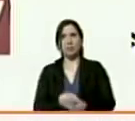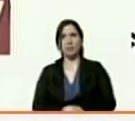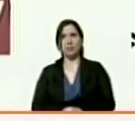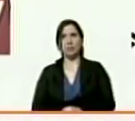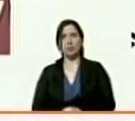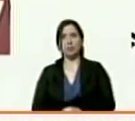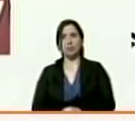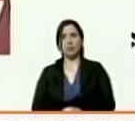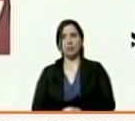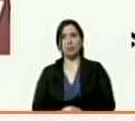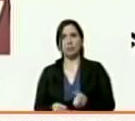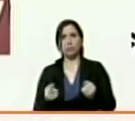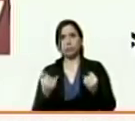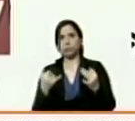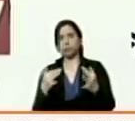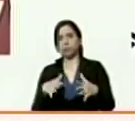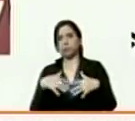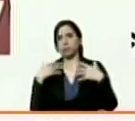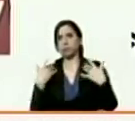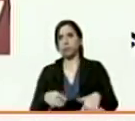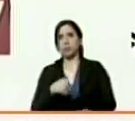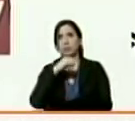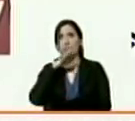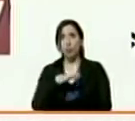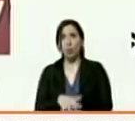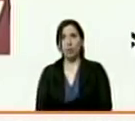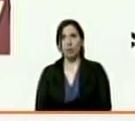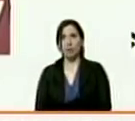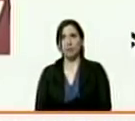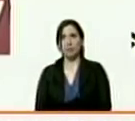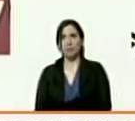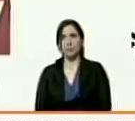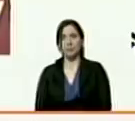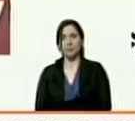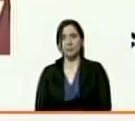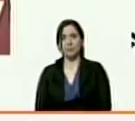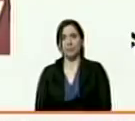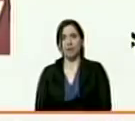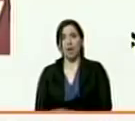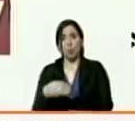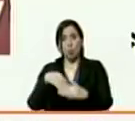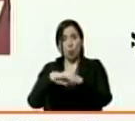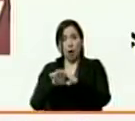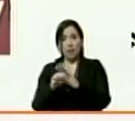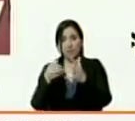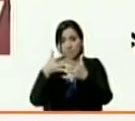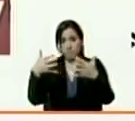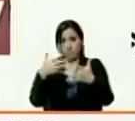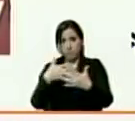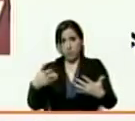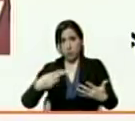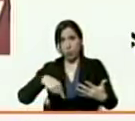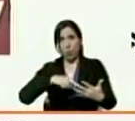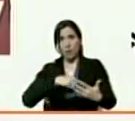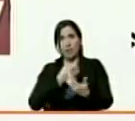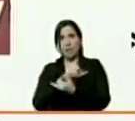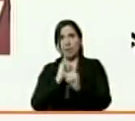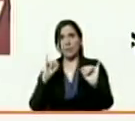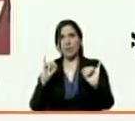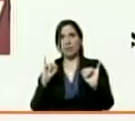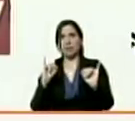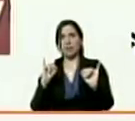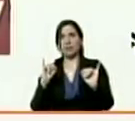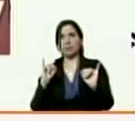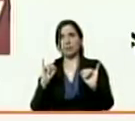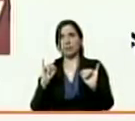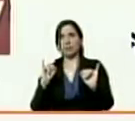trascendencia histórica. Ahí reposan el acta de nuestra independencia. Ahí.